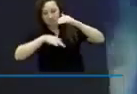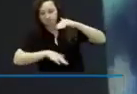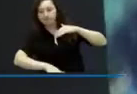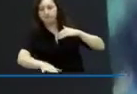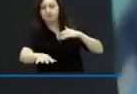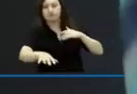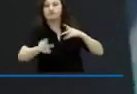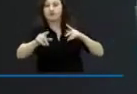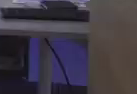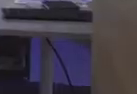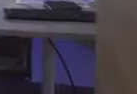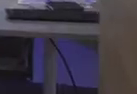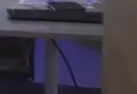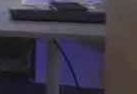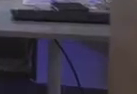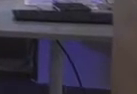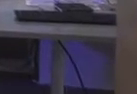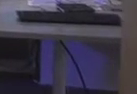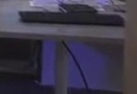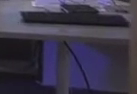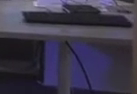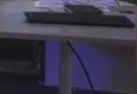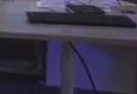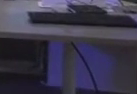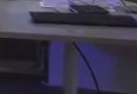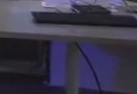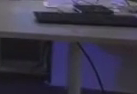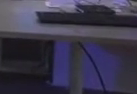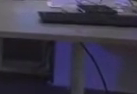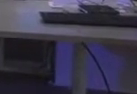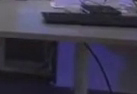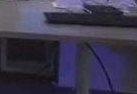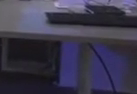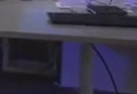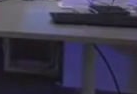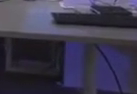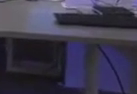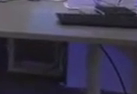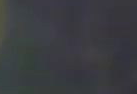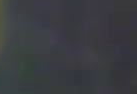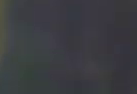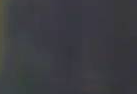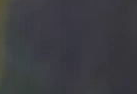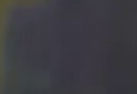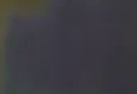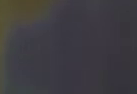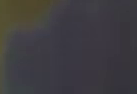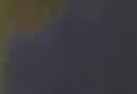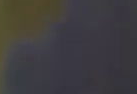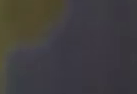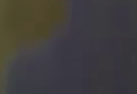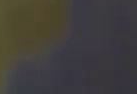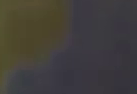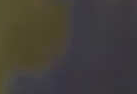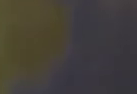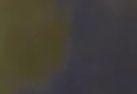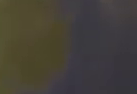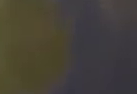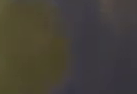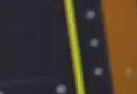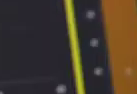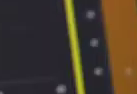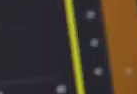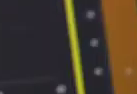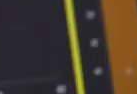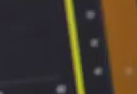presentar frente a estos yacimientos. Adicionalmente, el ente de control evidenció un gigantesco hueco en el manejo de los